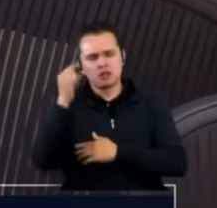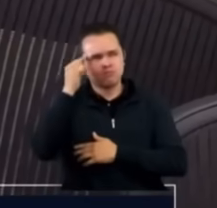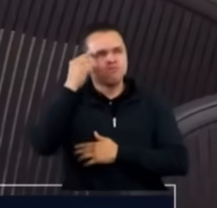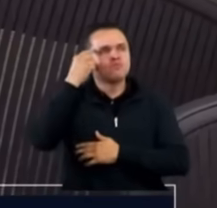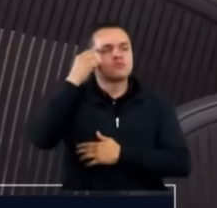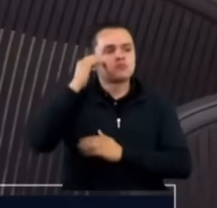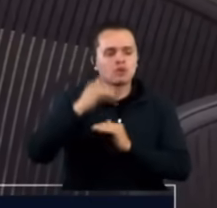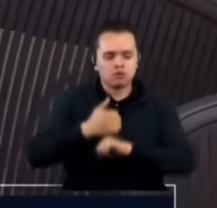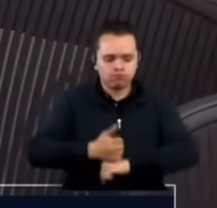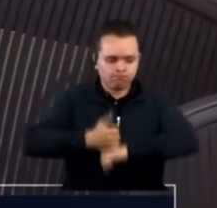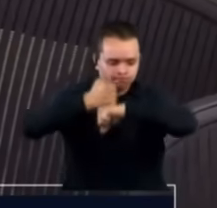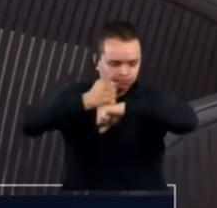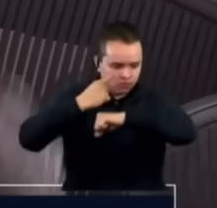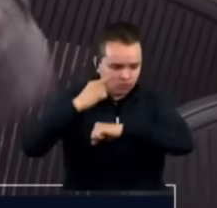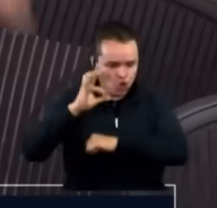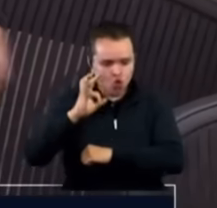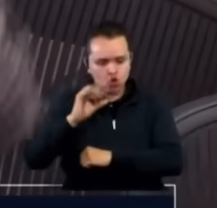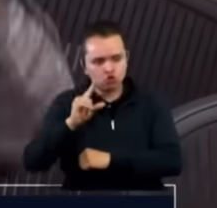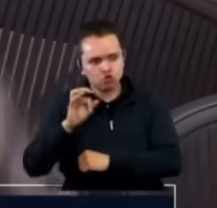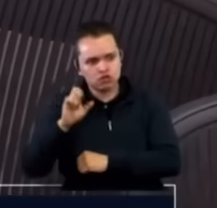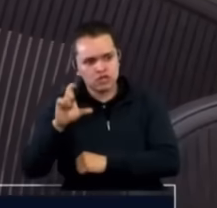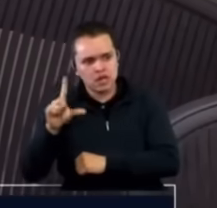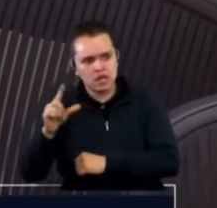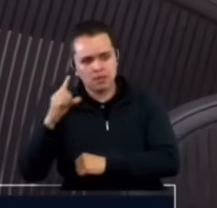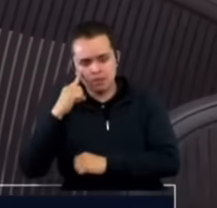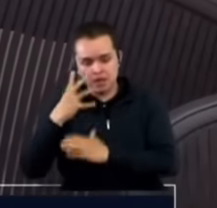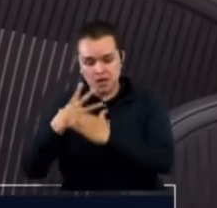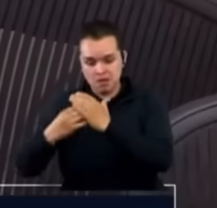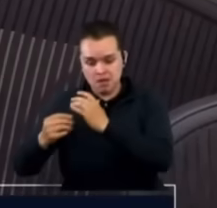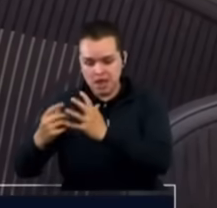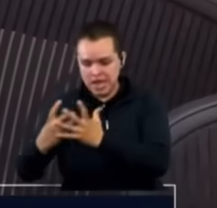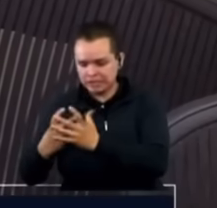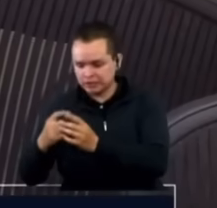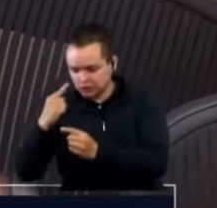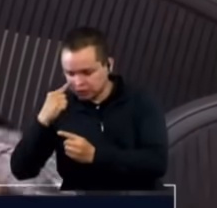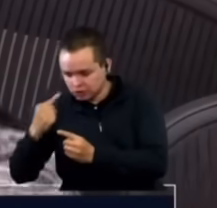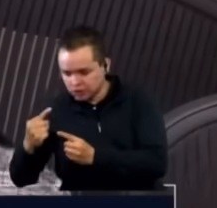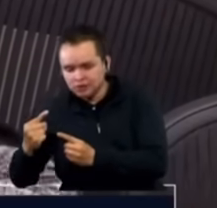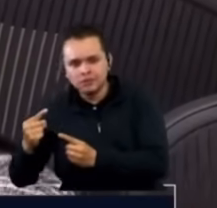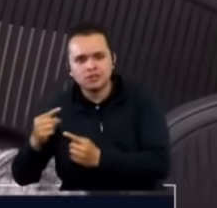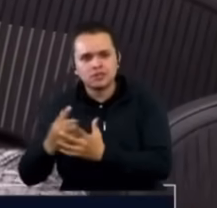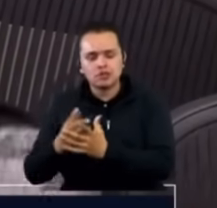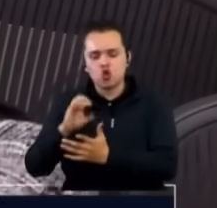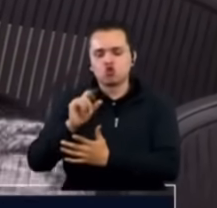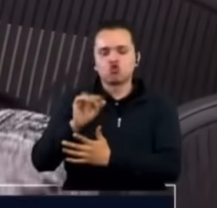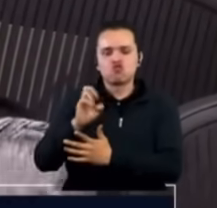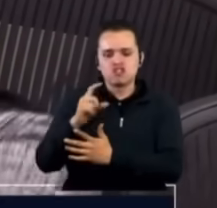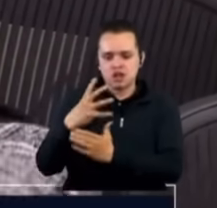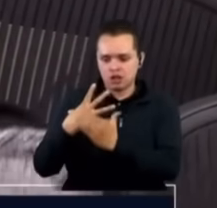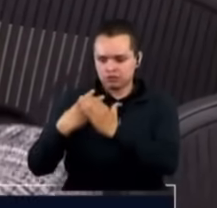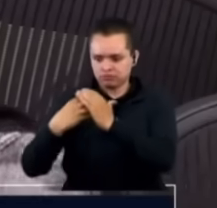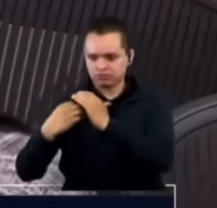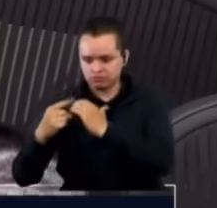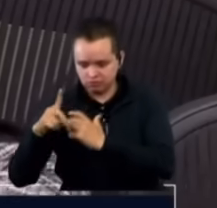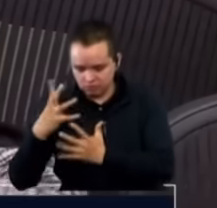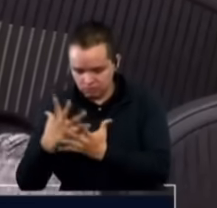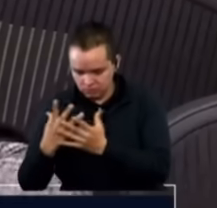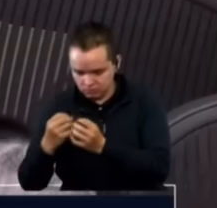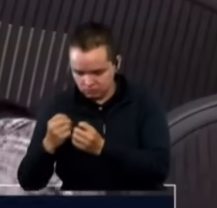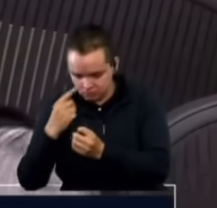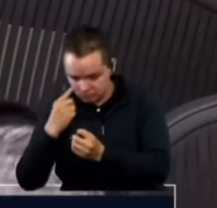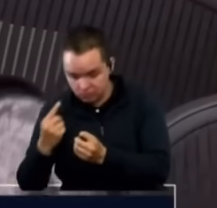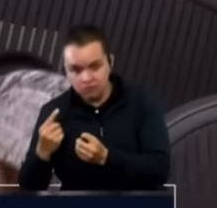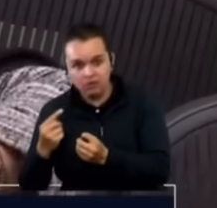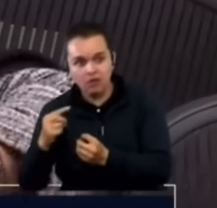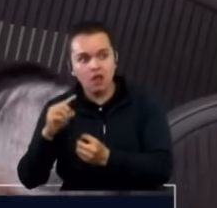máximo comandante del clan, que es Otoniel, viene de movilizaciones guerrilleras. Es que aquí este partido se ha opuesto a